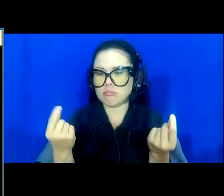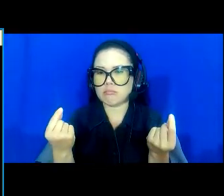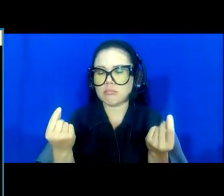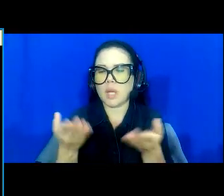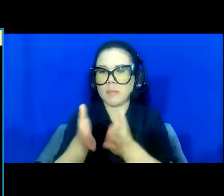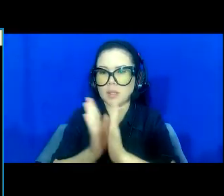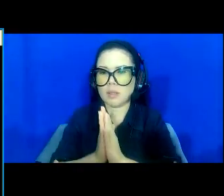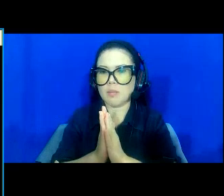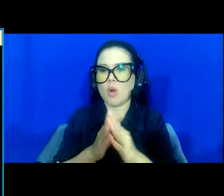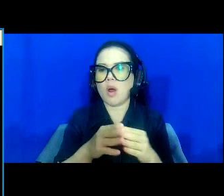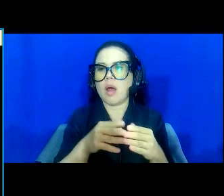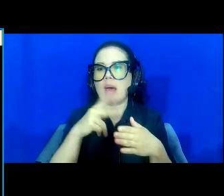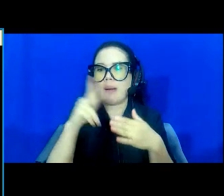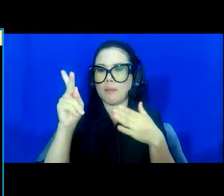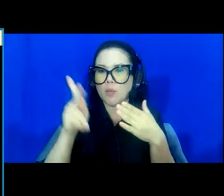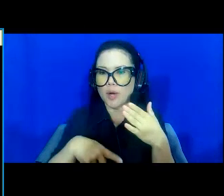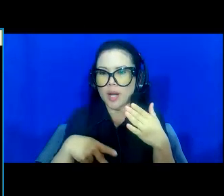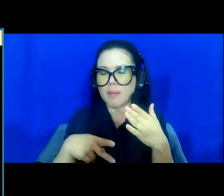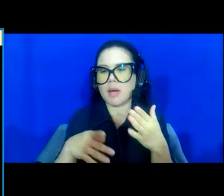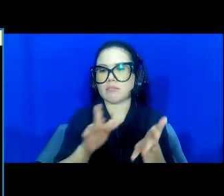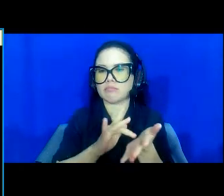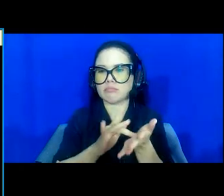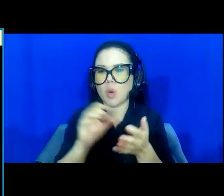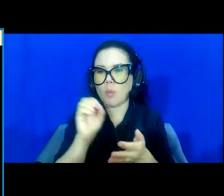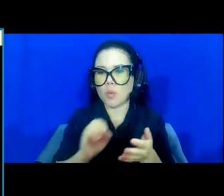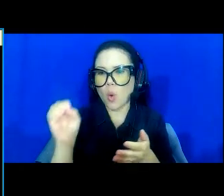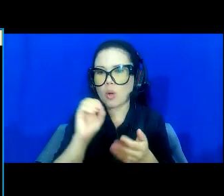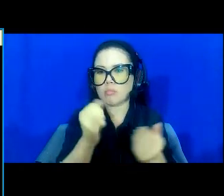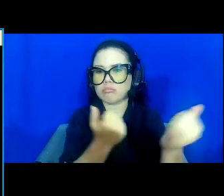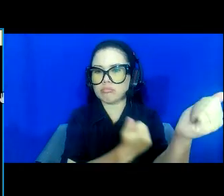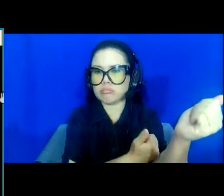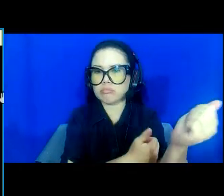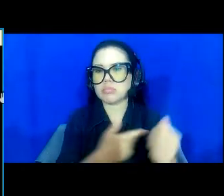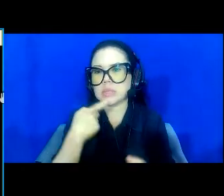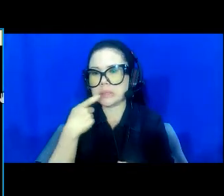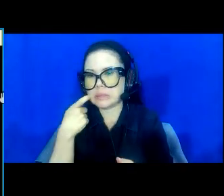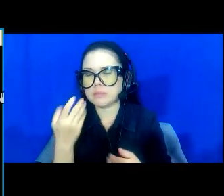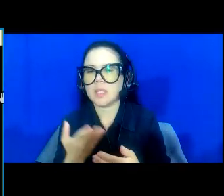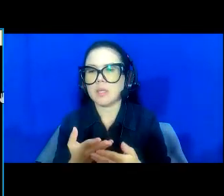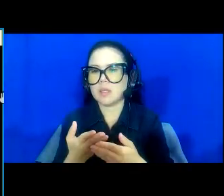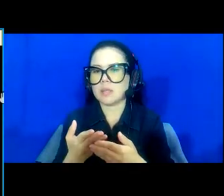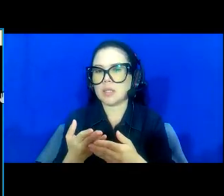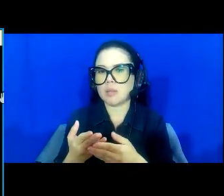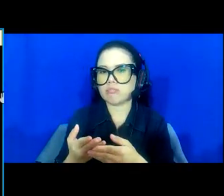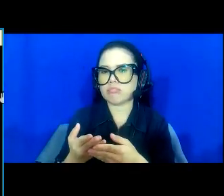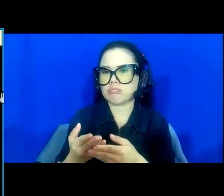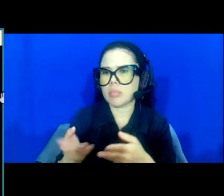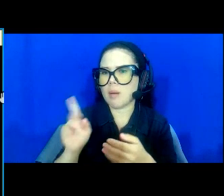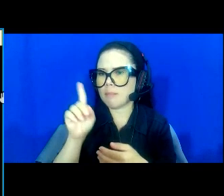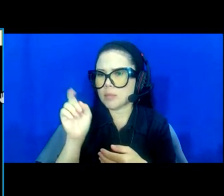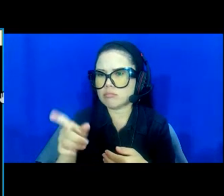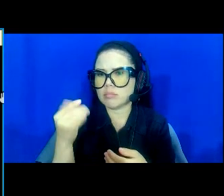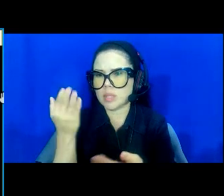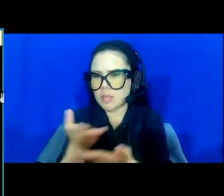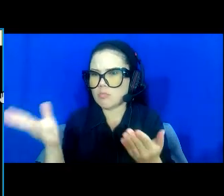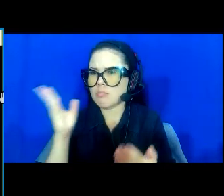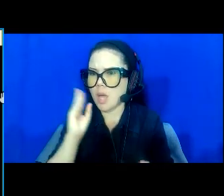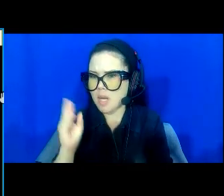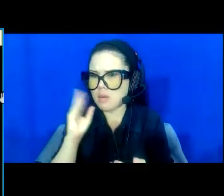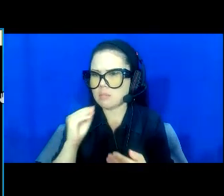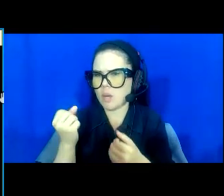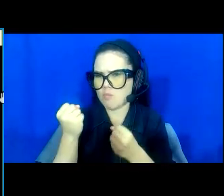Sustancias porque reconocemos que son profesionales que tienen mucho peritaje en el tema de opioides y que han trabajado con esto por muchos años, y le pedimos que